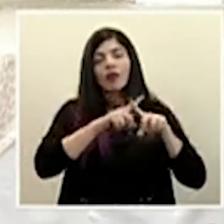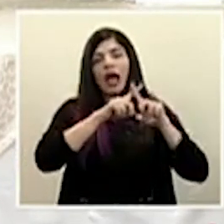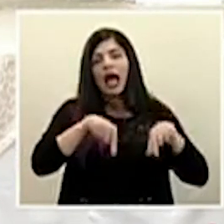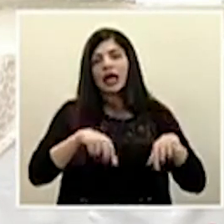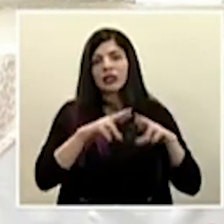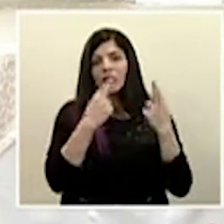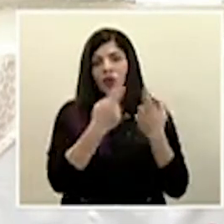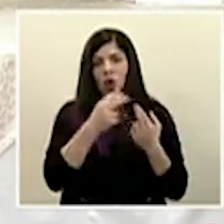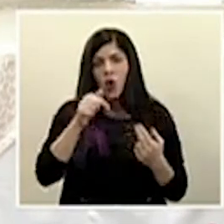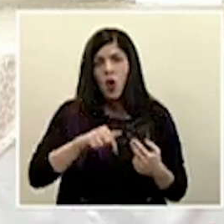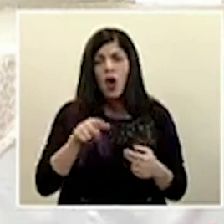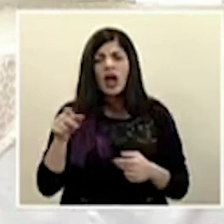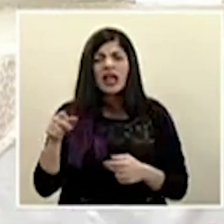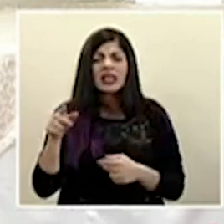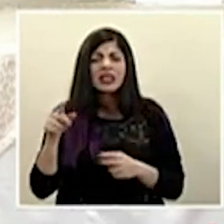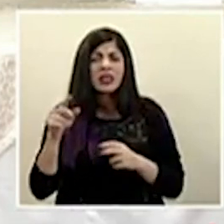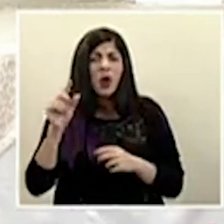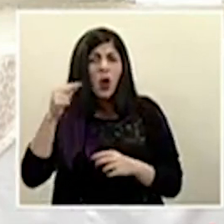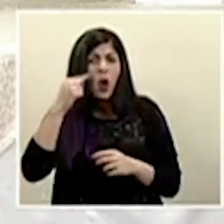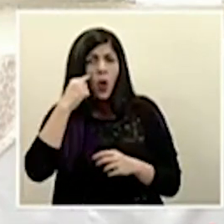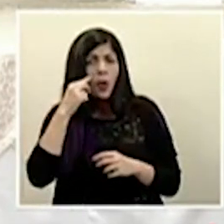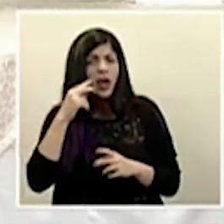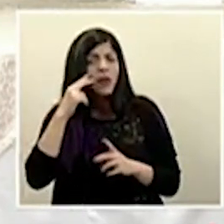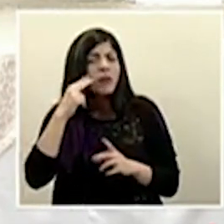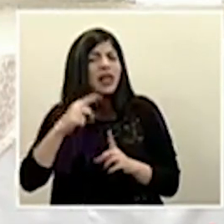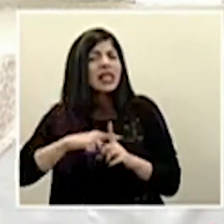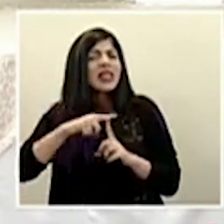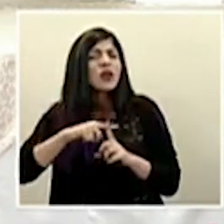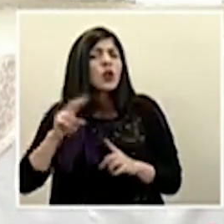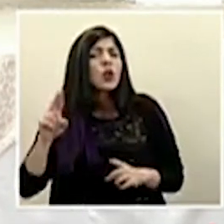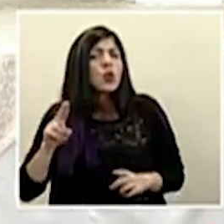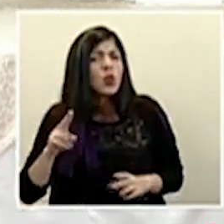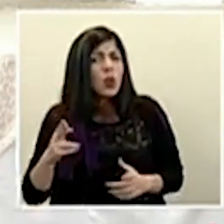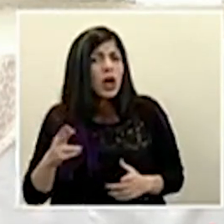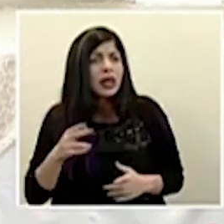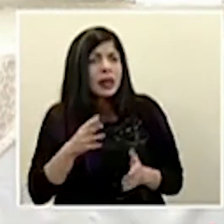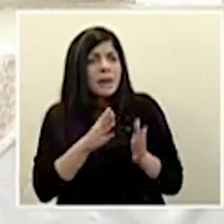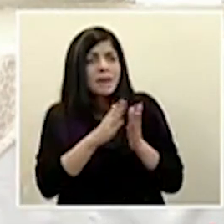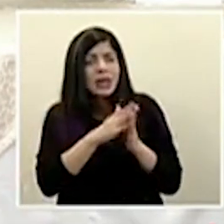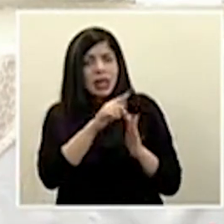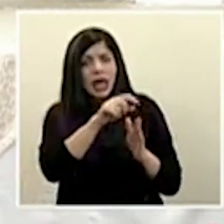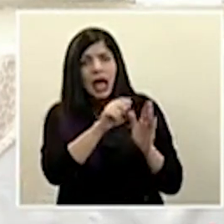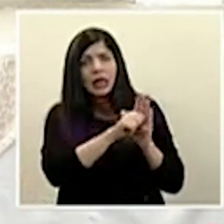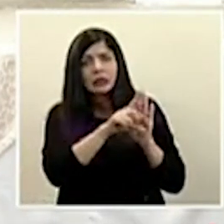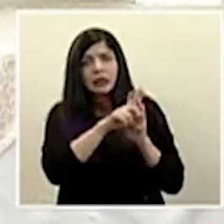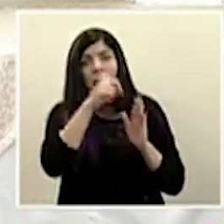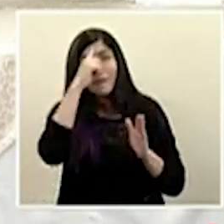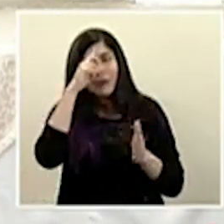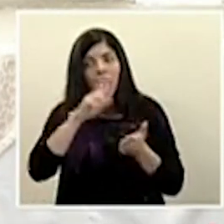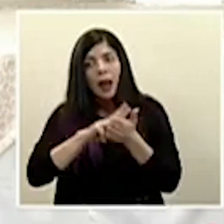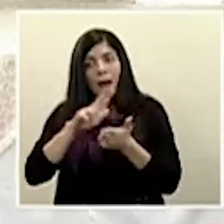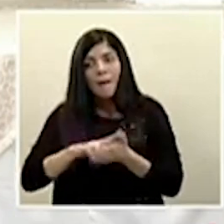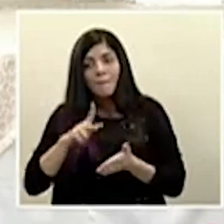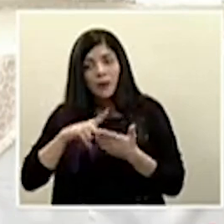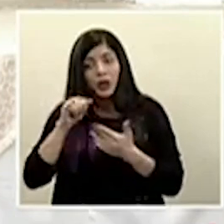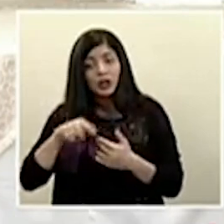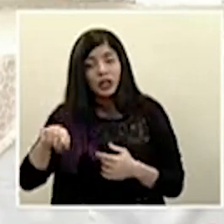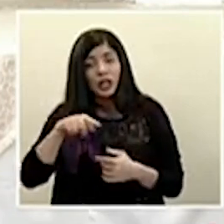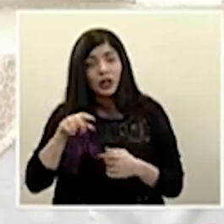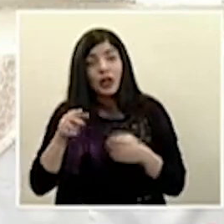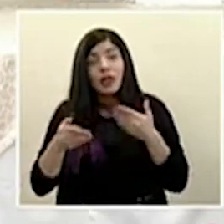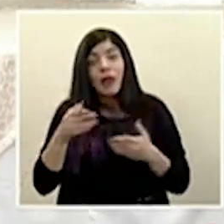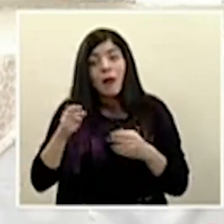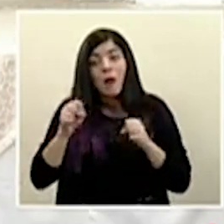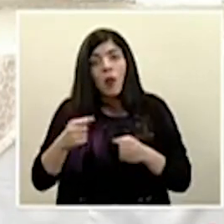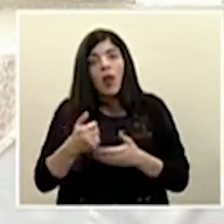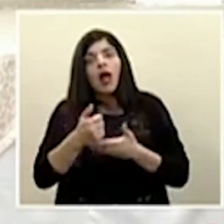¿Cuál es el grado de urgencia que pide el gobierno al Congreso para la votación y aprobación de proyectos como este que a la larga permitirán